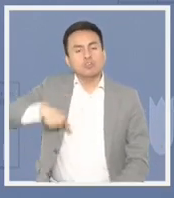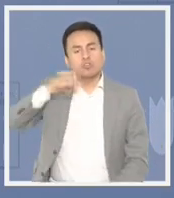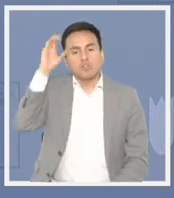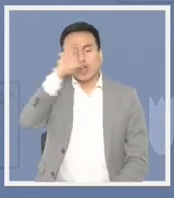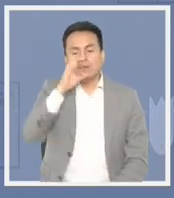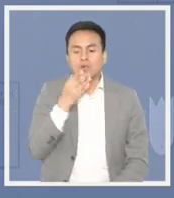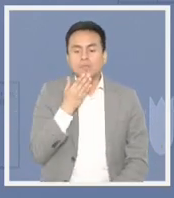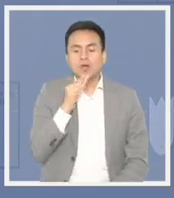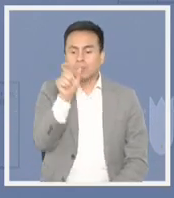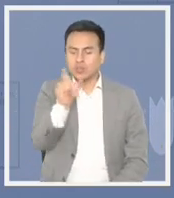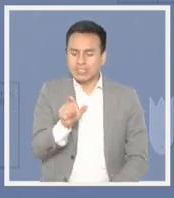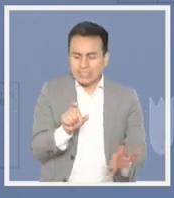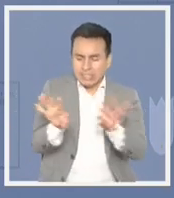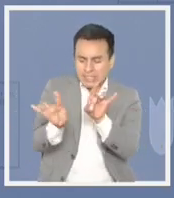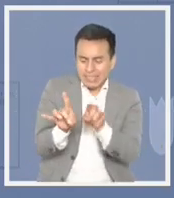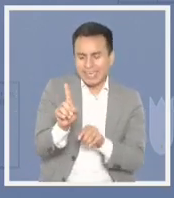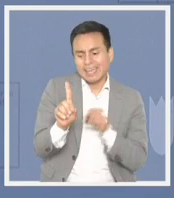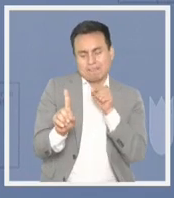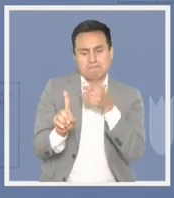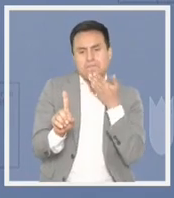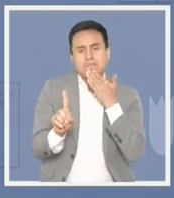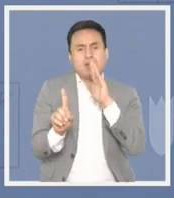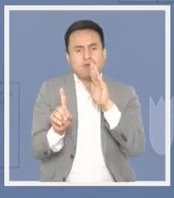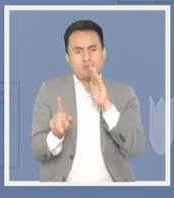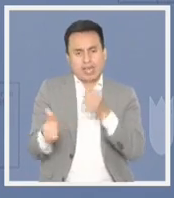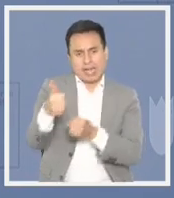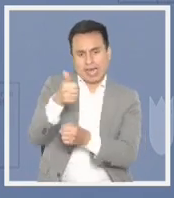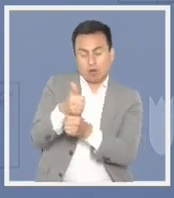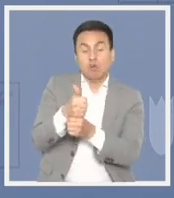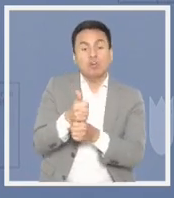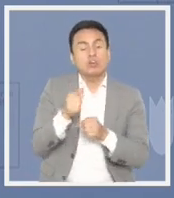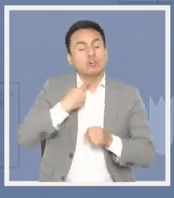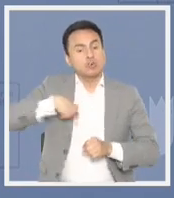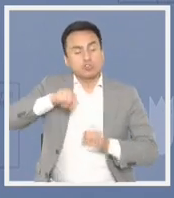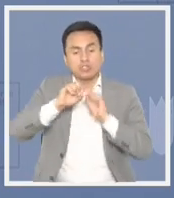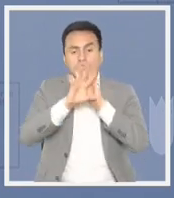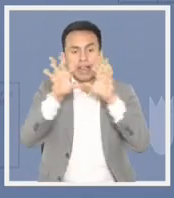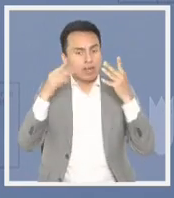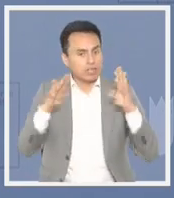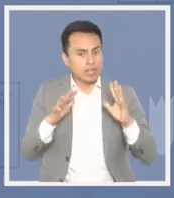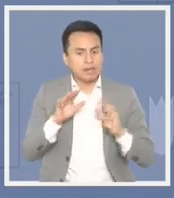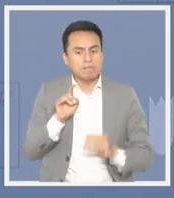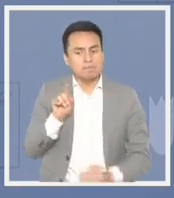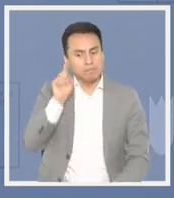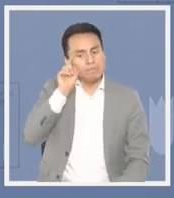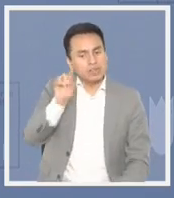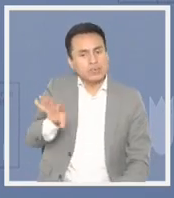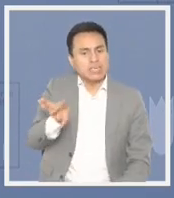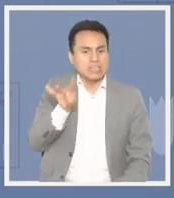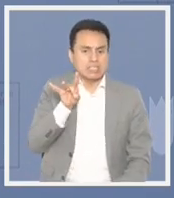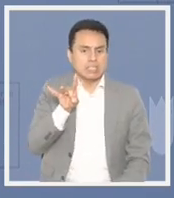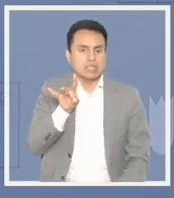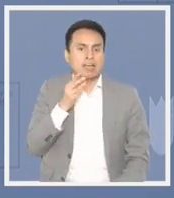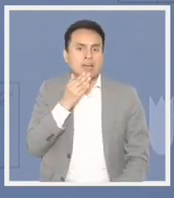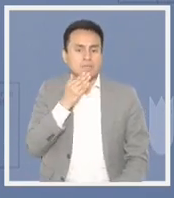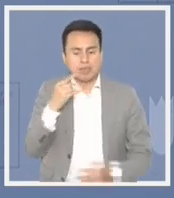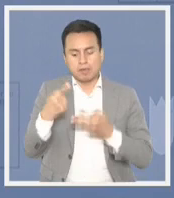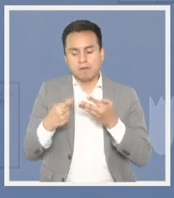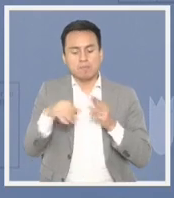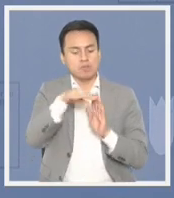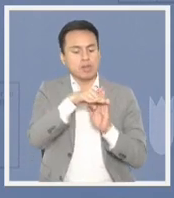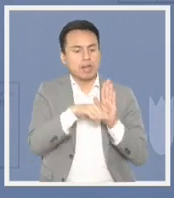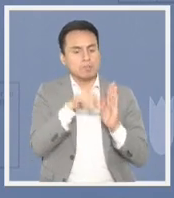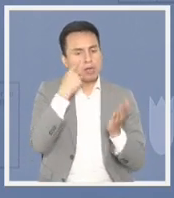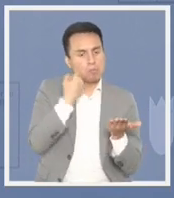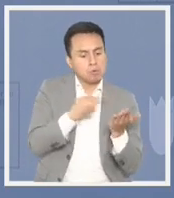la mejor persona para este cargo. Hemos sido siempre muy claros respecto de nuestras preferencias, hemos tomado en cuenta los programas